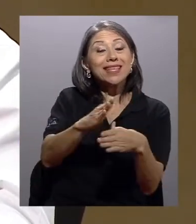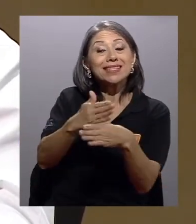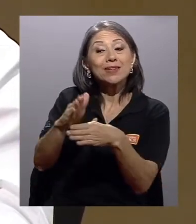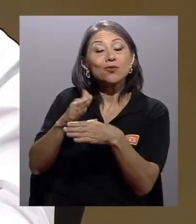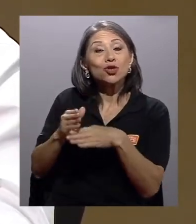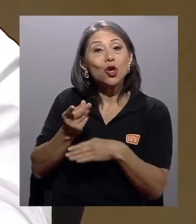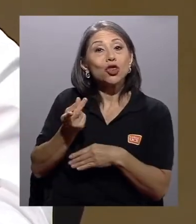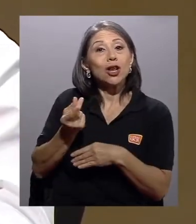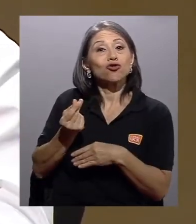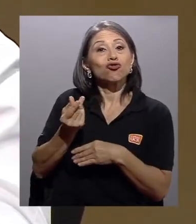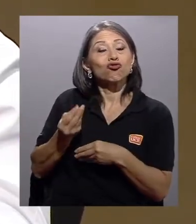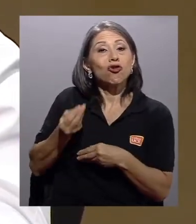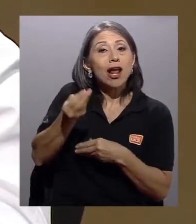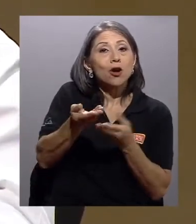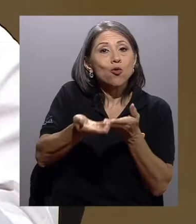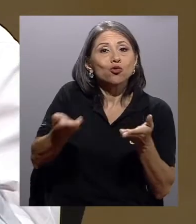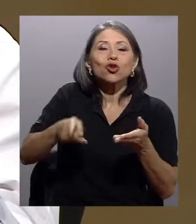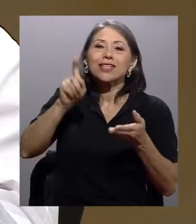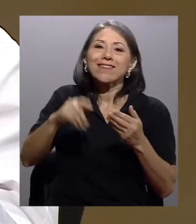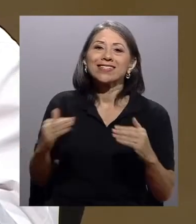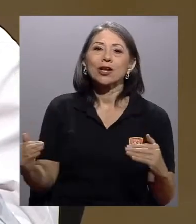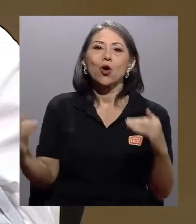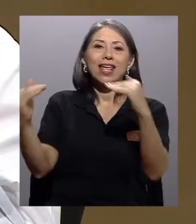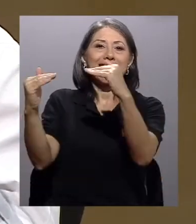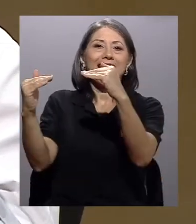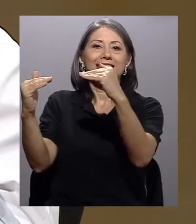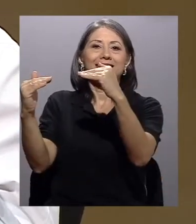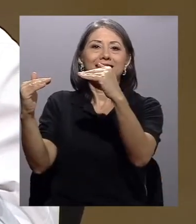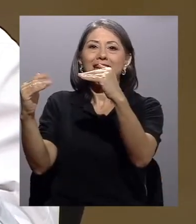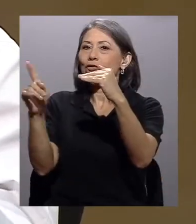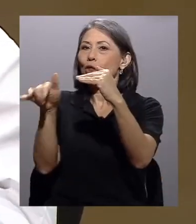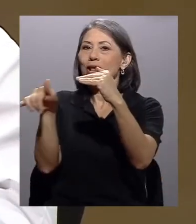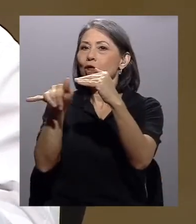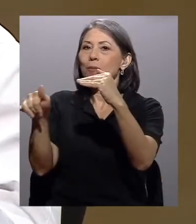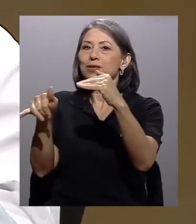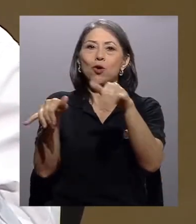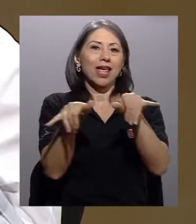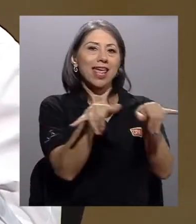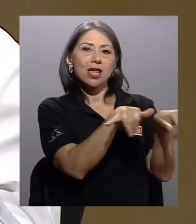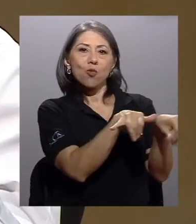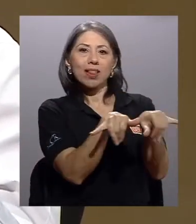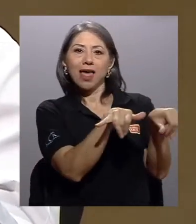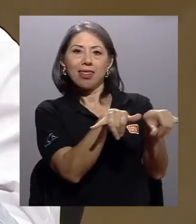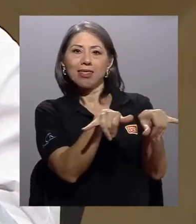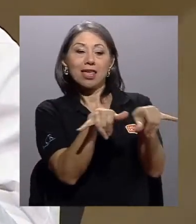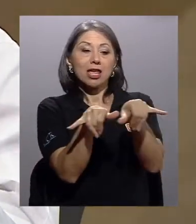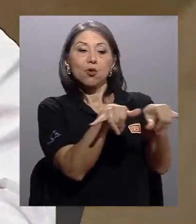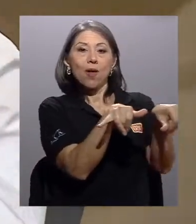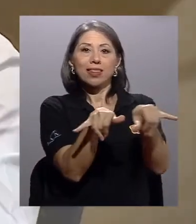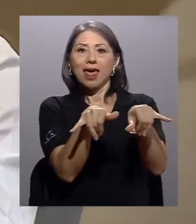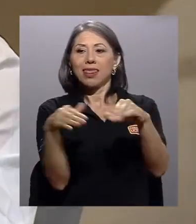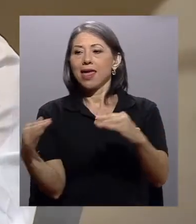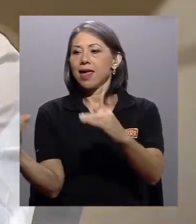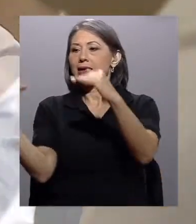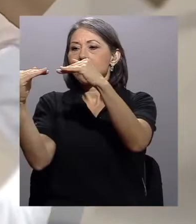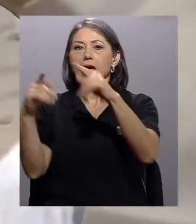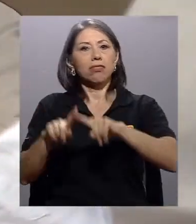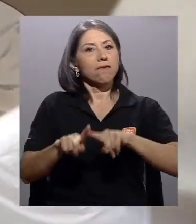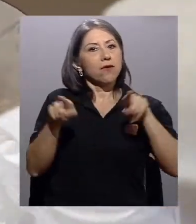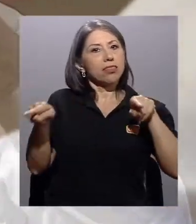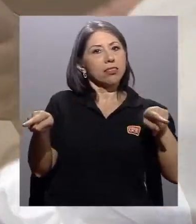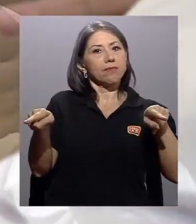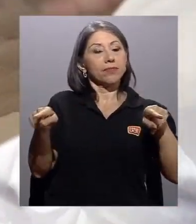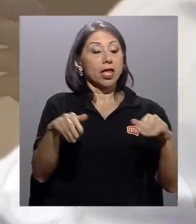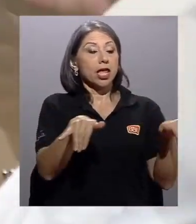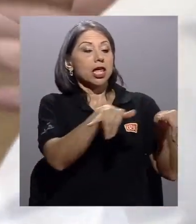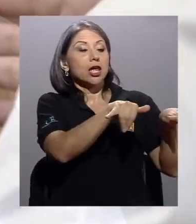con equidad, que no es lo mismo que hacerlo con igualdad. El principio de igualdad nos obliga a darle igualdad